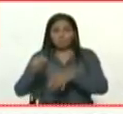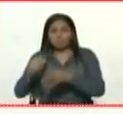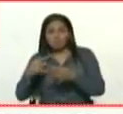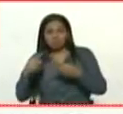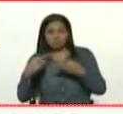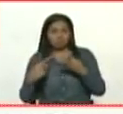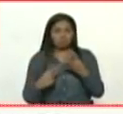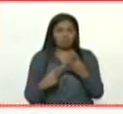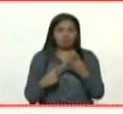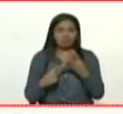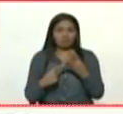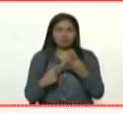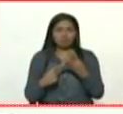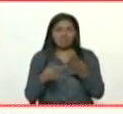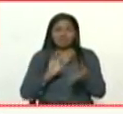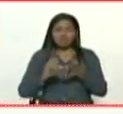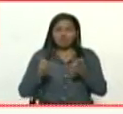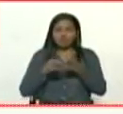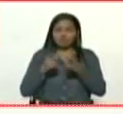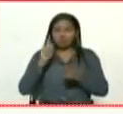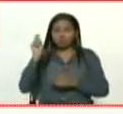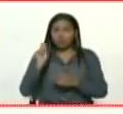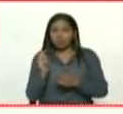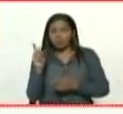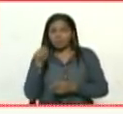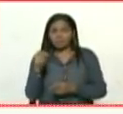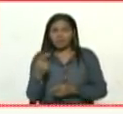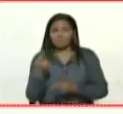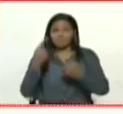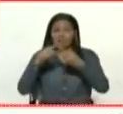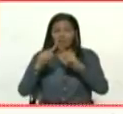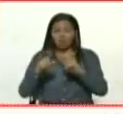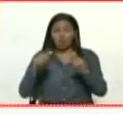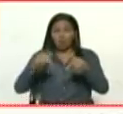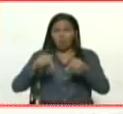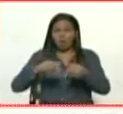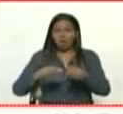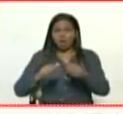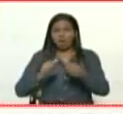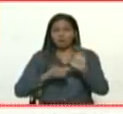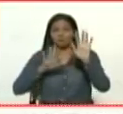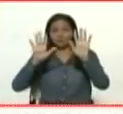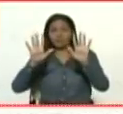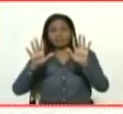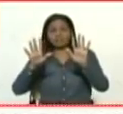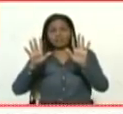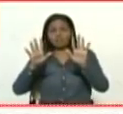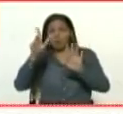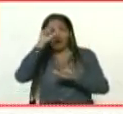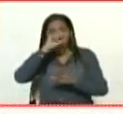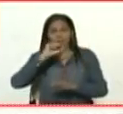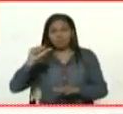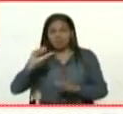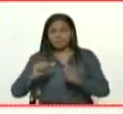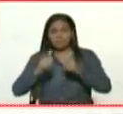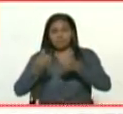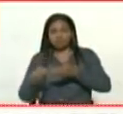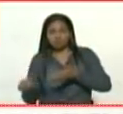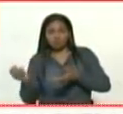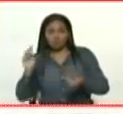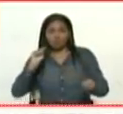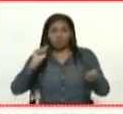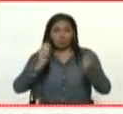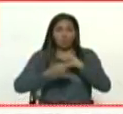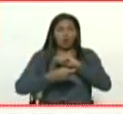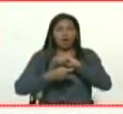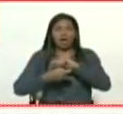manufacturera, para el microcrédito y el turismo. Pero a partir de hoy, de este 10º aniversario, empieza una nueva era del Banco